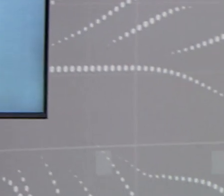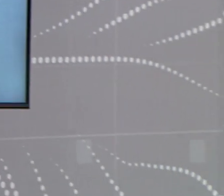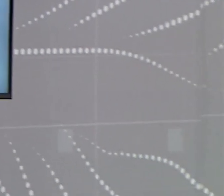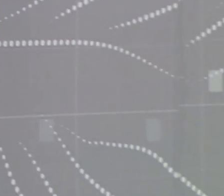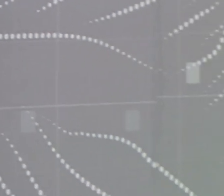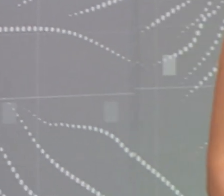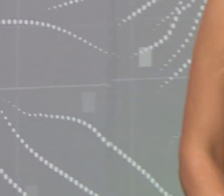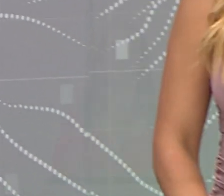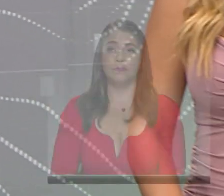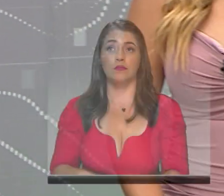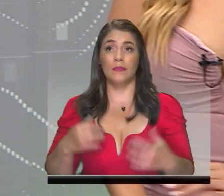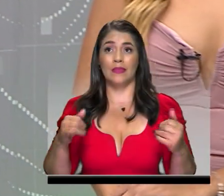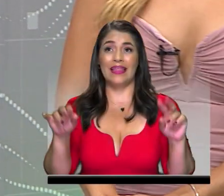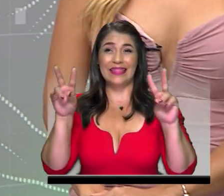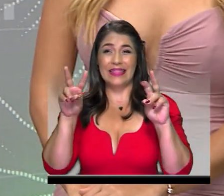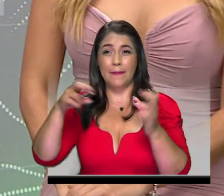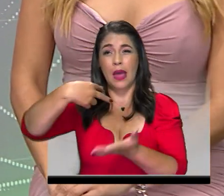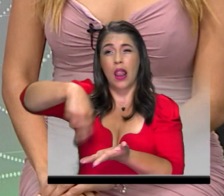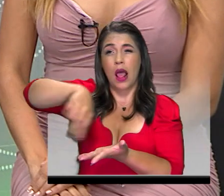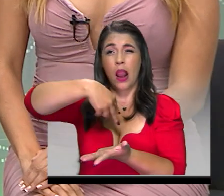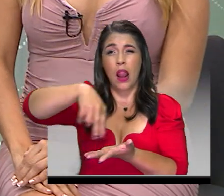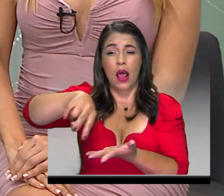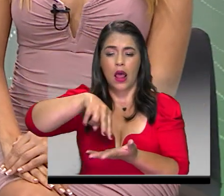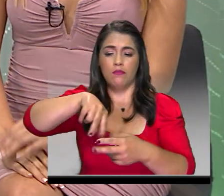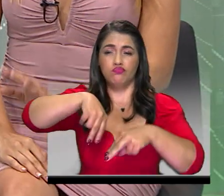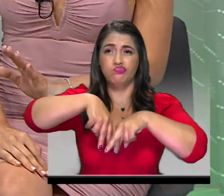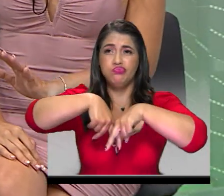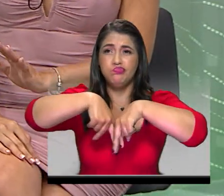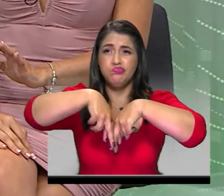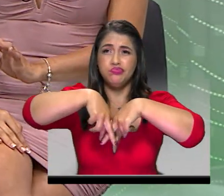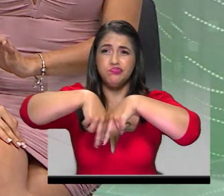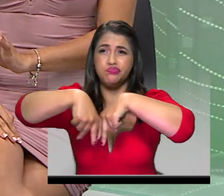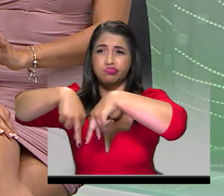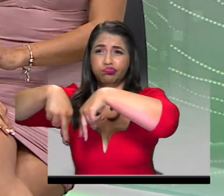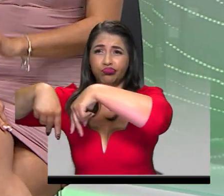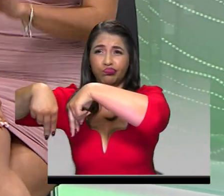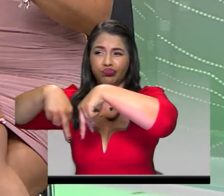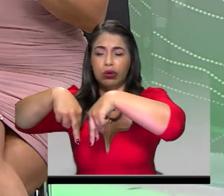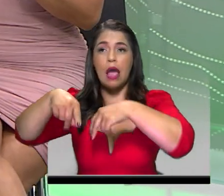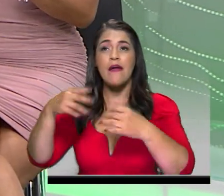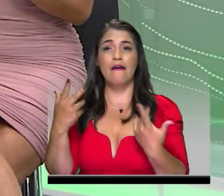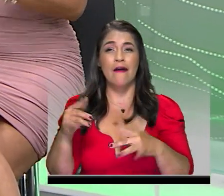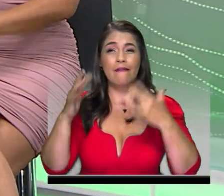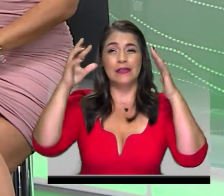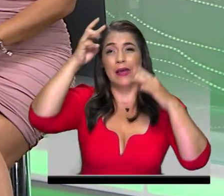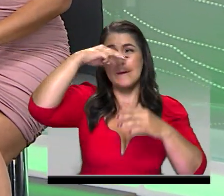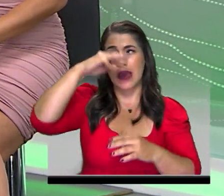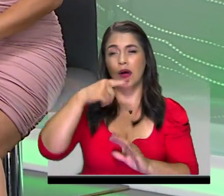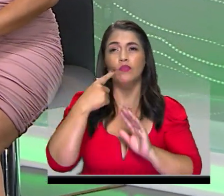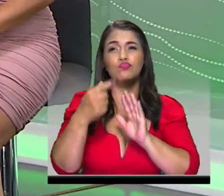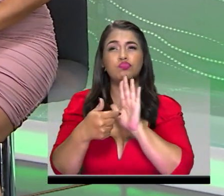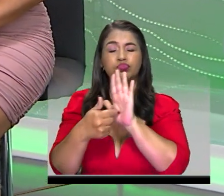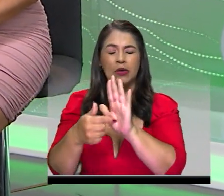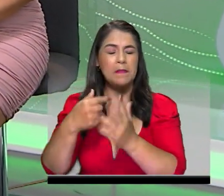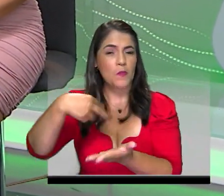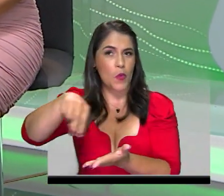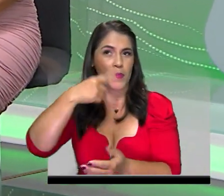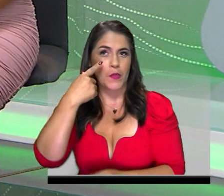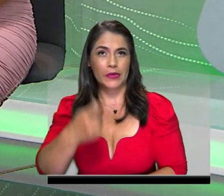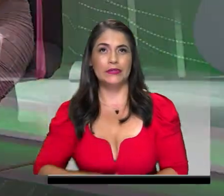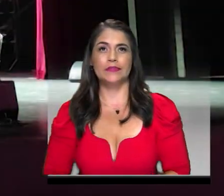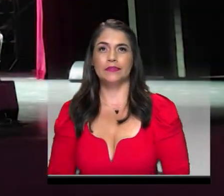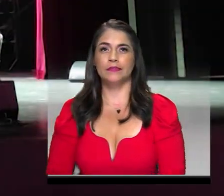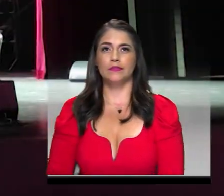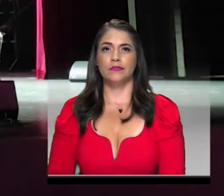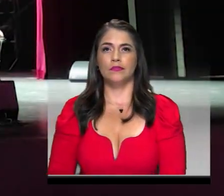y ya de tango que da todo este ritmo a sus instrumentos participó en dos festivales de méxico y se prepara para lanzar su primer trabajo